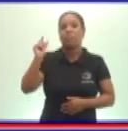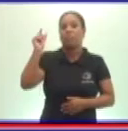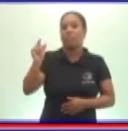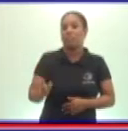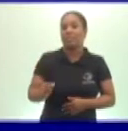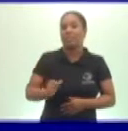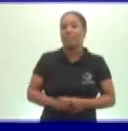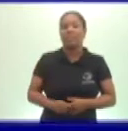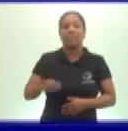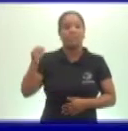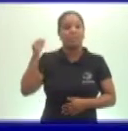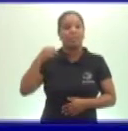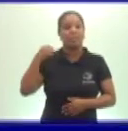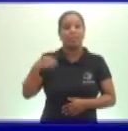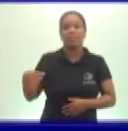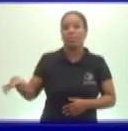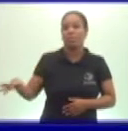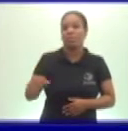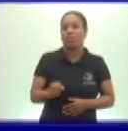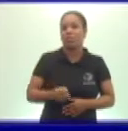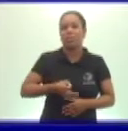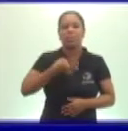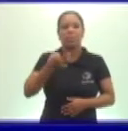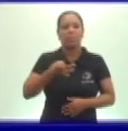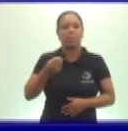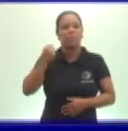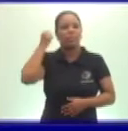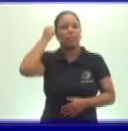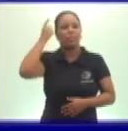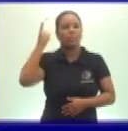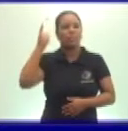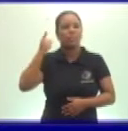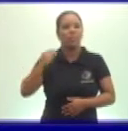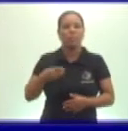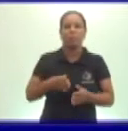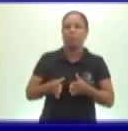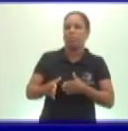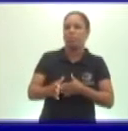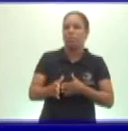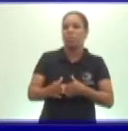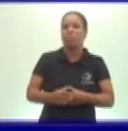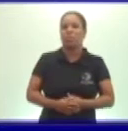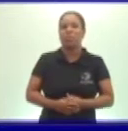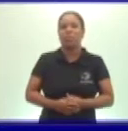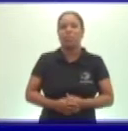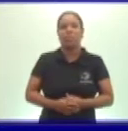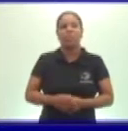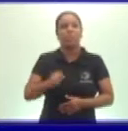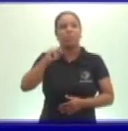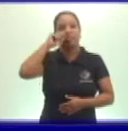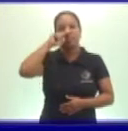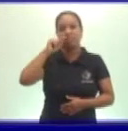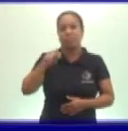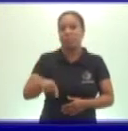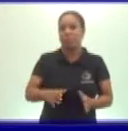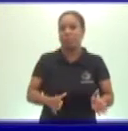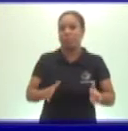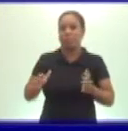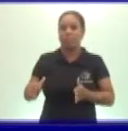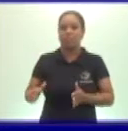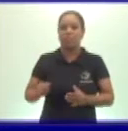general expresa en sus ideales los comportamientos. Terminado este primer momento, lo remito a